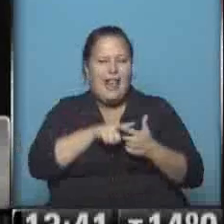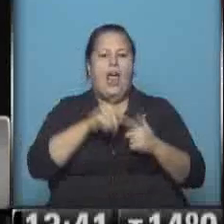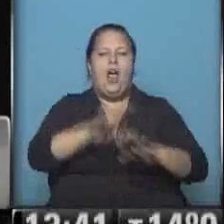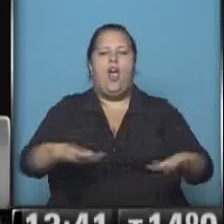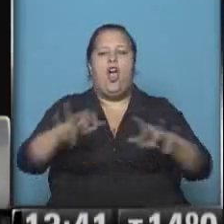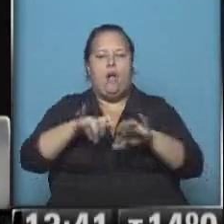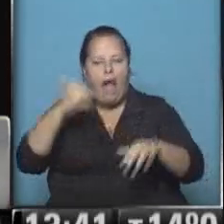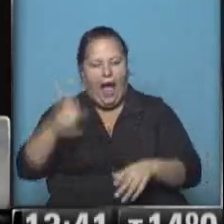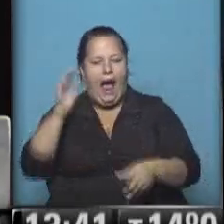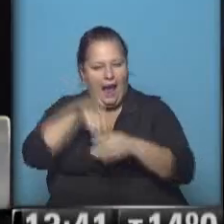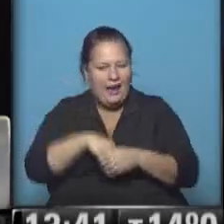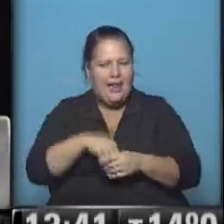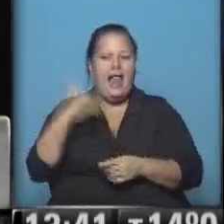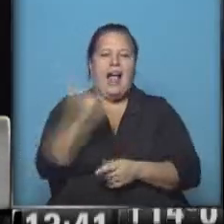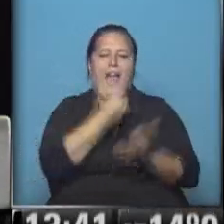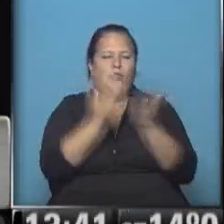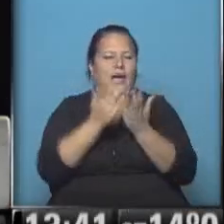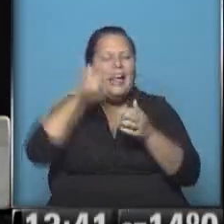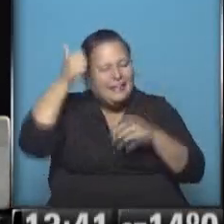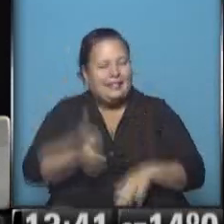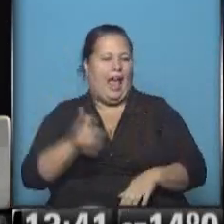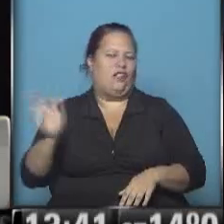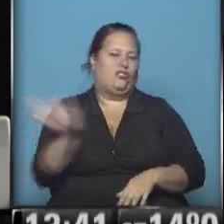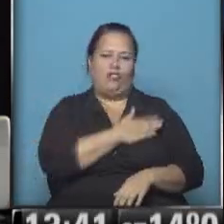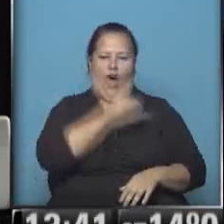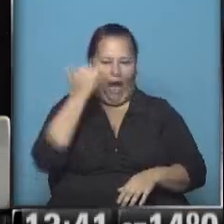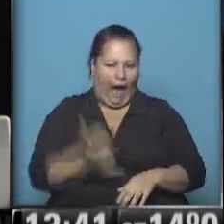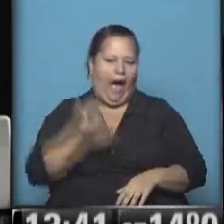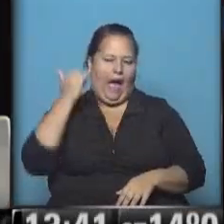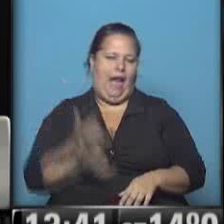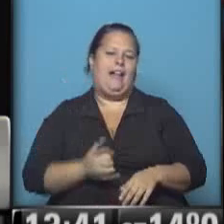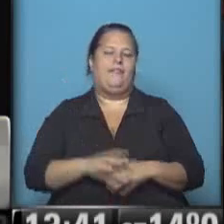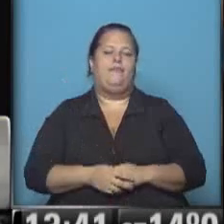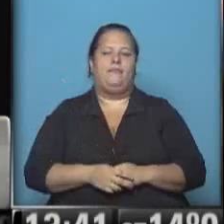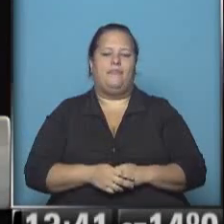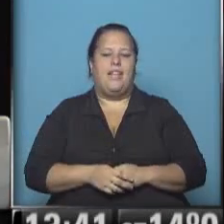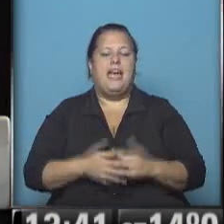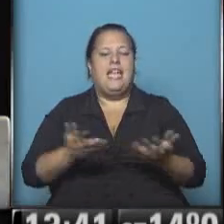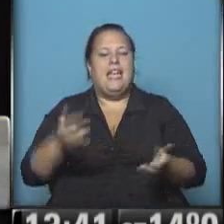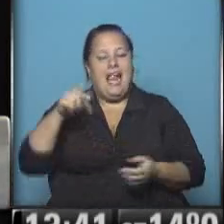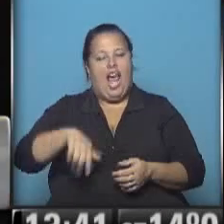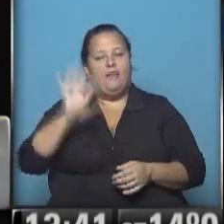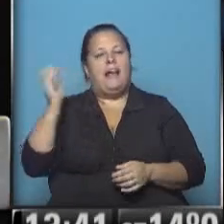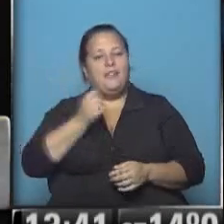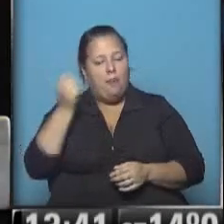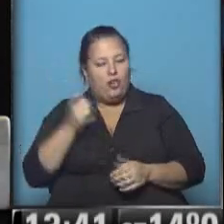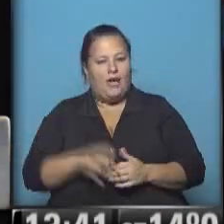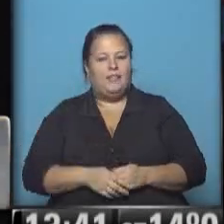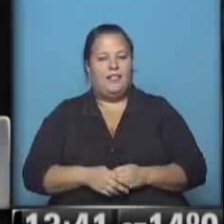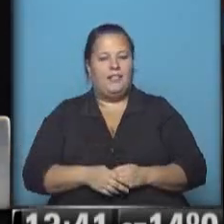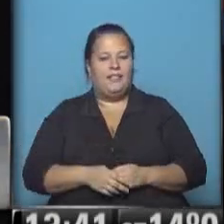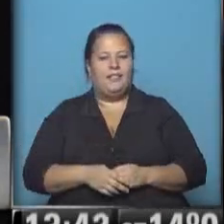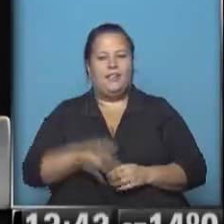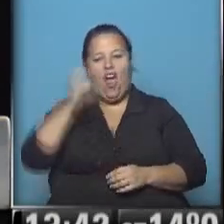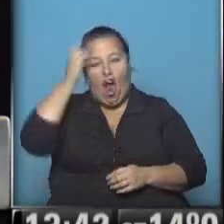con computadora, en cada estudiante. Él está en todas partes. Y esto es lo más importante de todo.